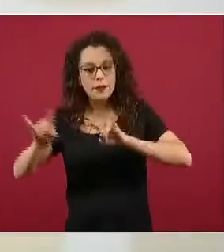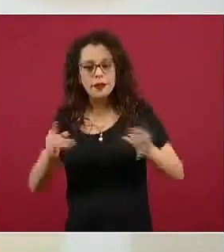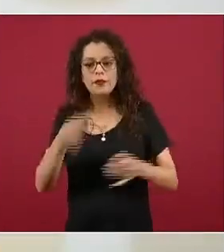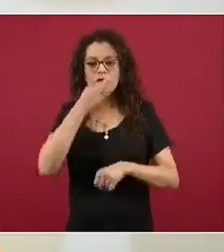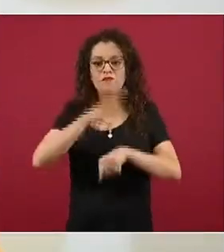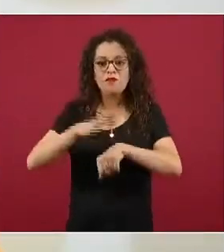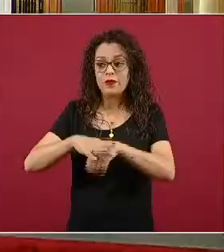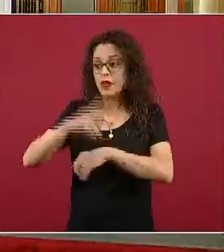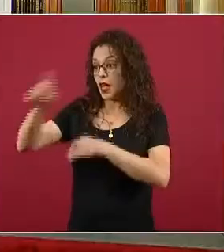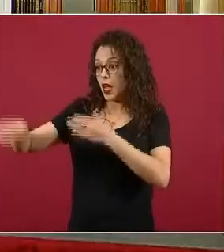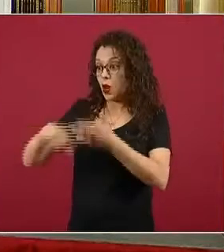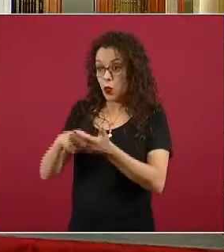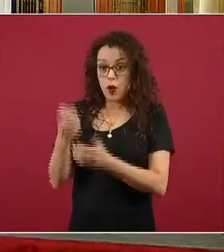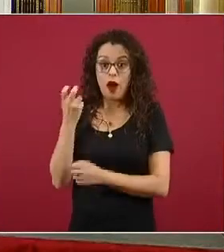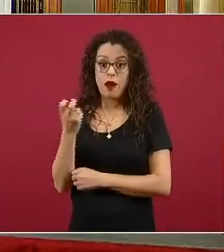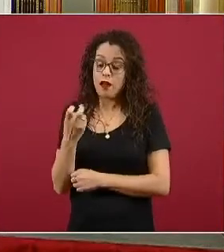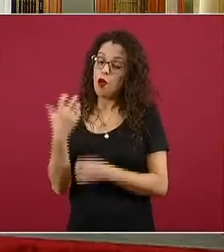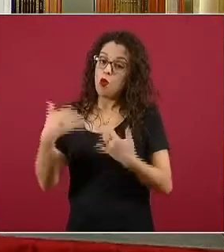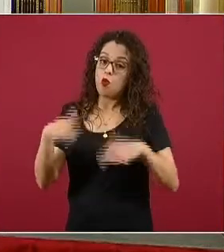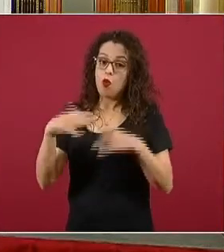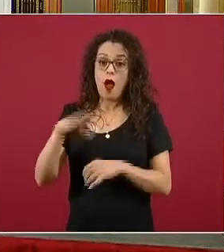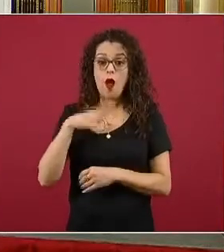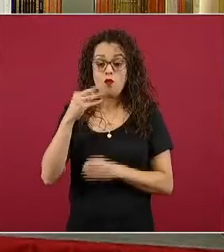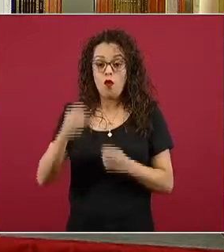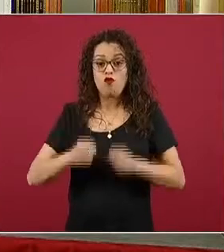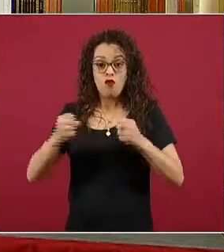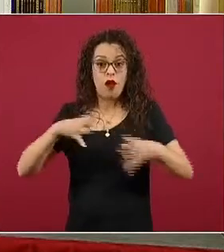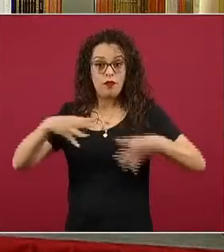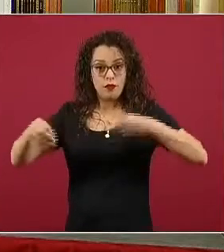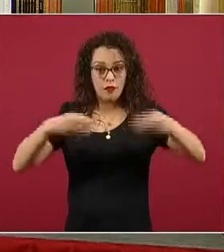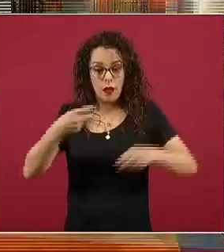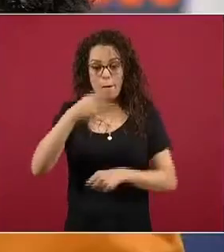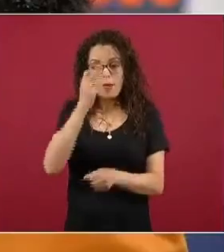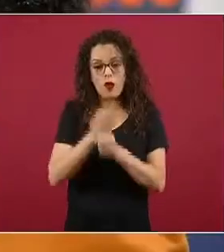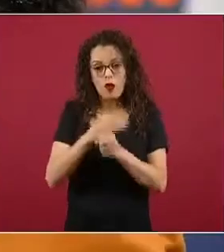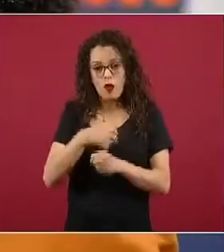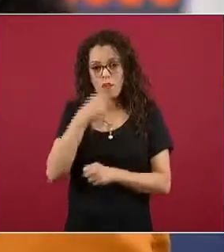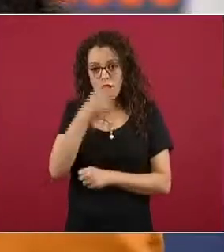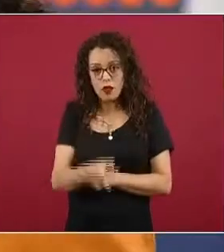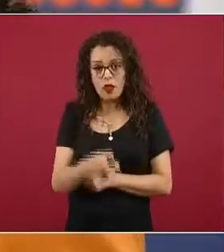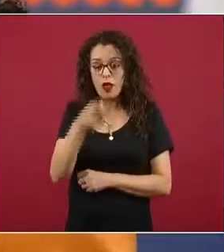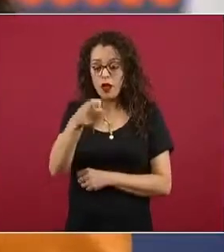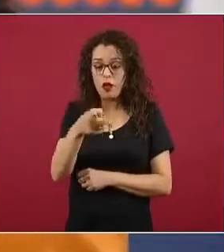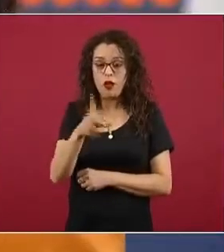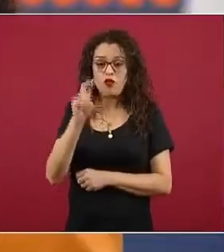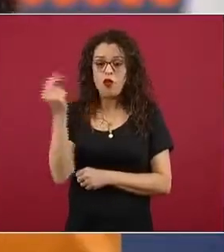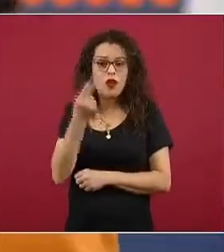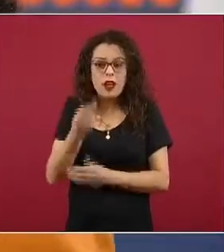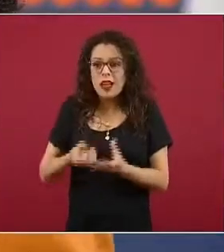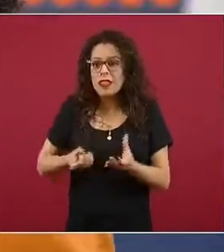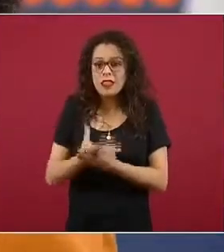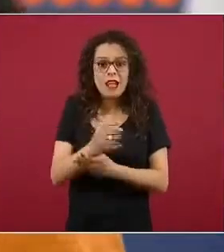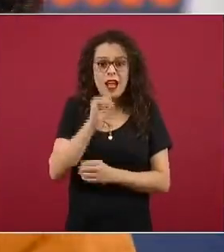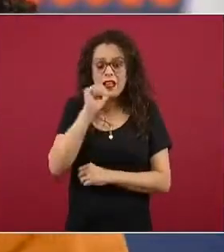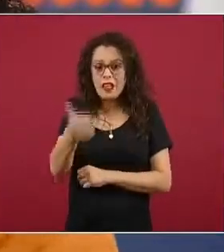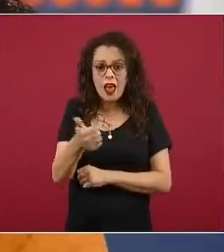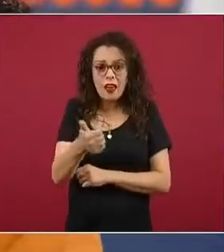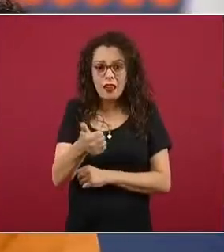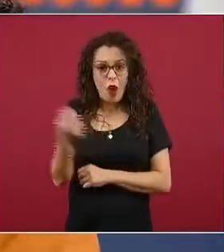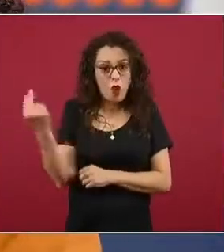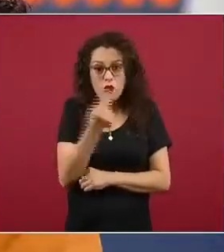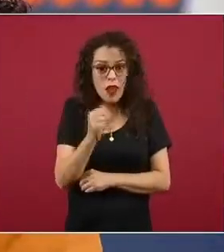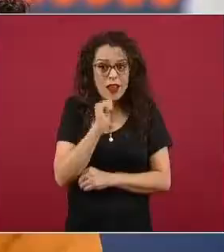alto contagio. Pero el mensaje sigue siendo: si no tienes necesidad de salir a algo esencial, no salgas,